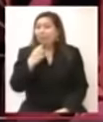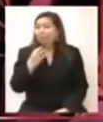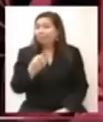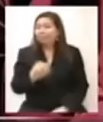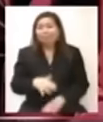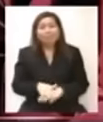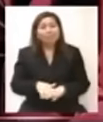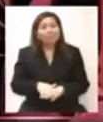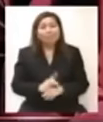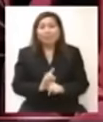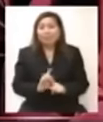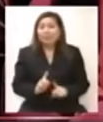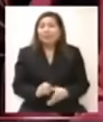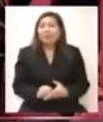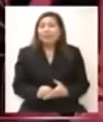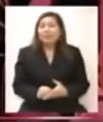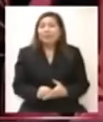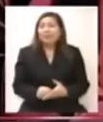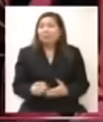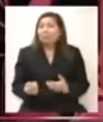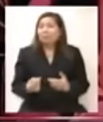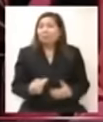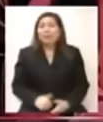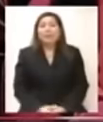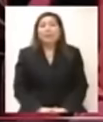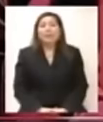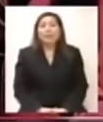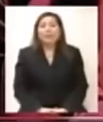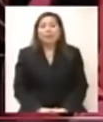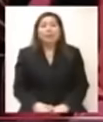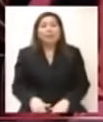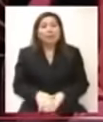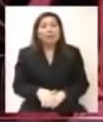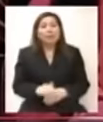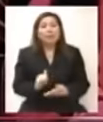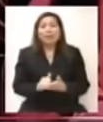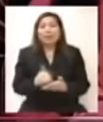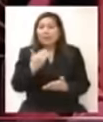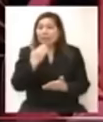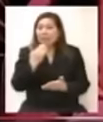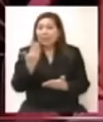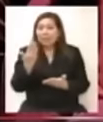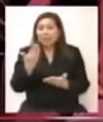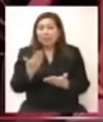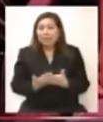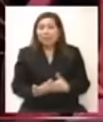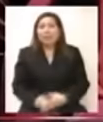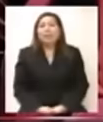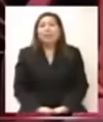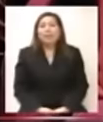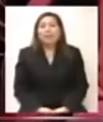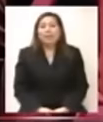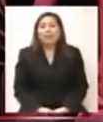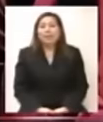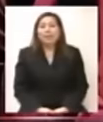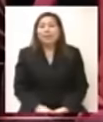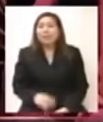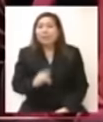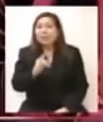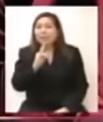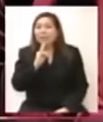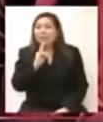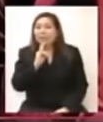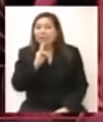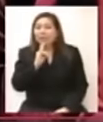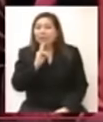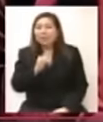tratados sean pu entre pares este tratado que encabeza el tpp es Estados Unidos